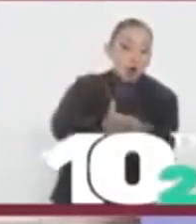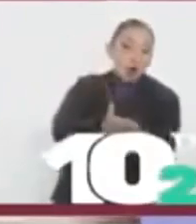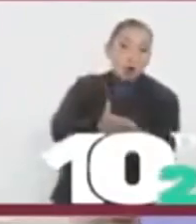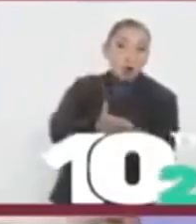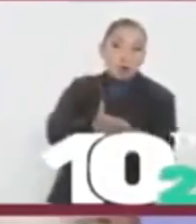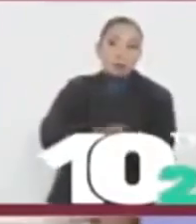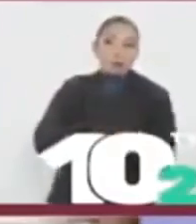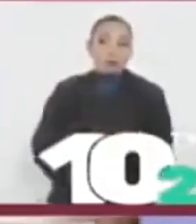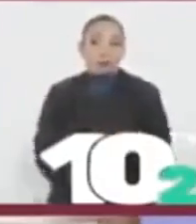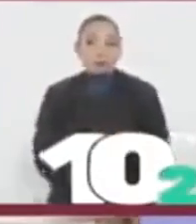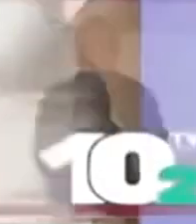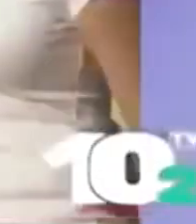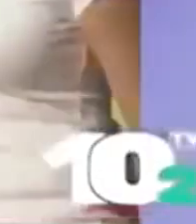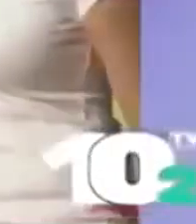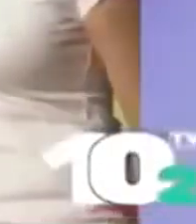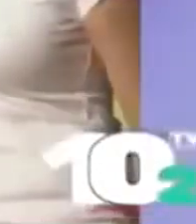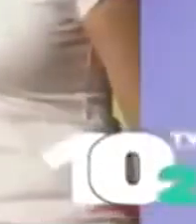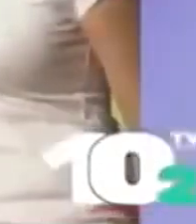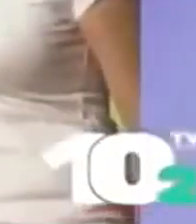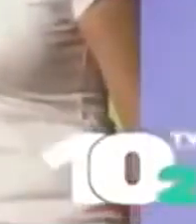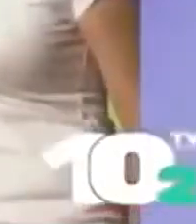sobre él.